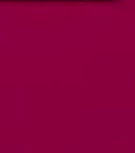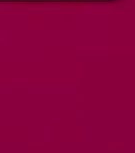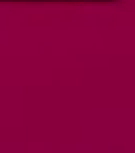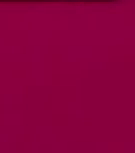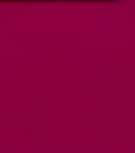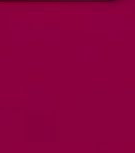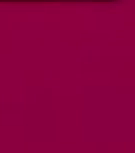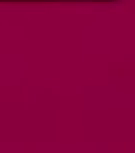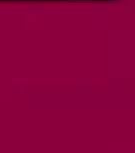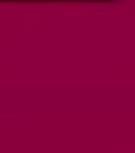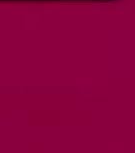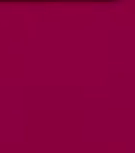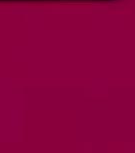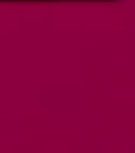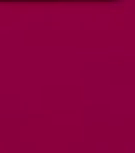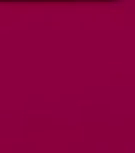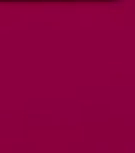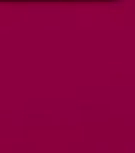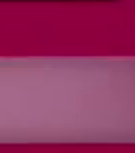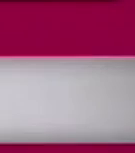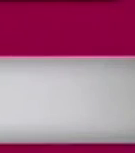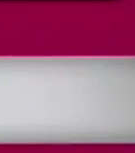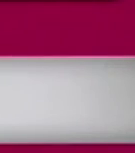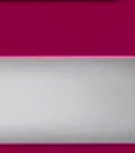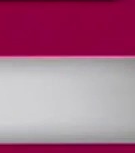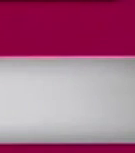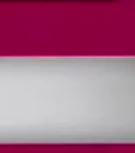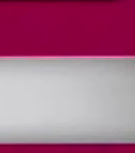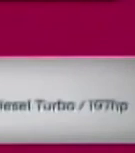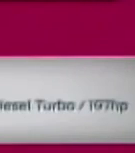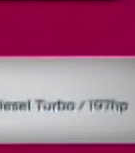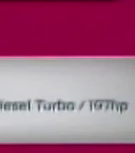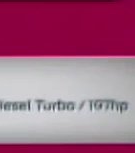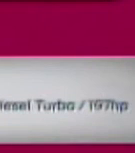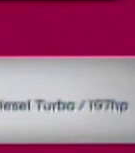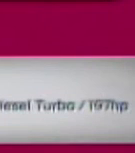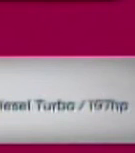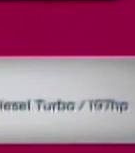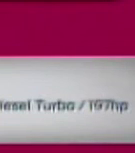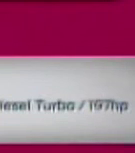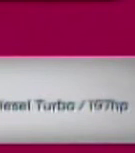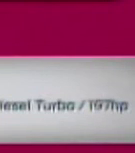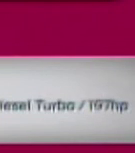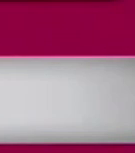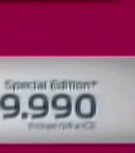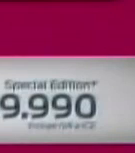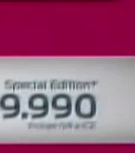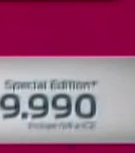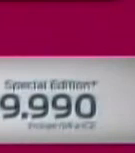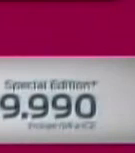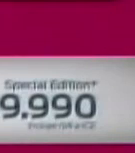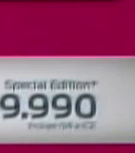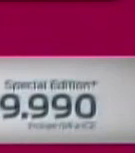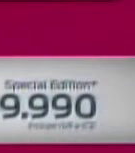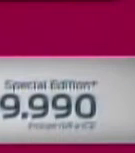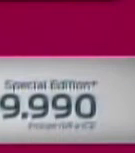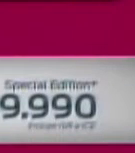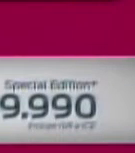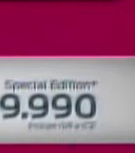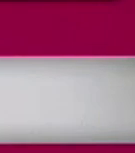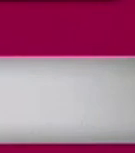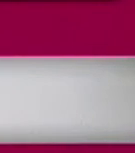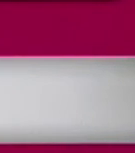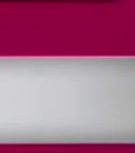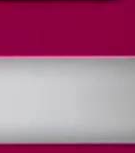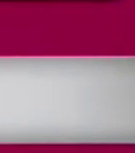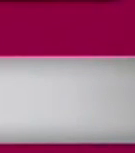principales brechas. La primera es el empoderamiento de la mujer. Buscamos que las mujeres se den cuenta que son igual de capaces que los